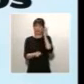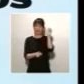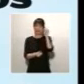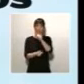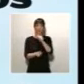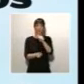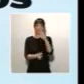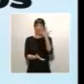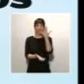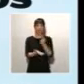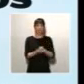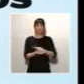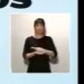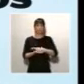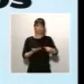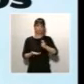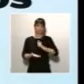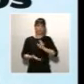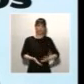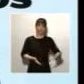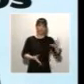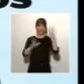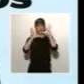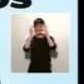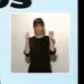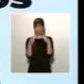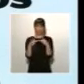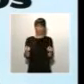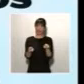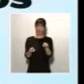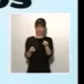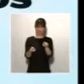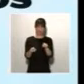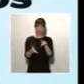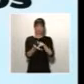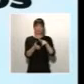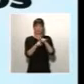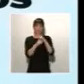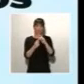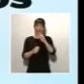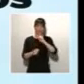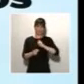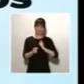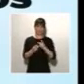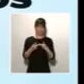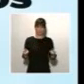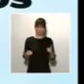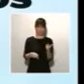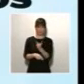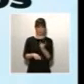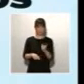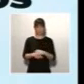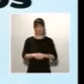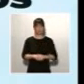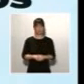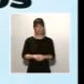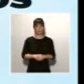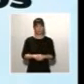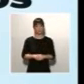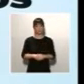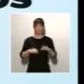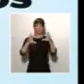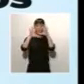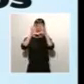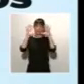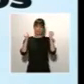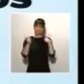la Policía Nacional o de la Guardia Civil, sucesos de esta naturaleza. En la Guardia Civil también ponemos a disposición